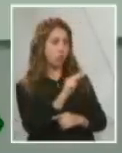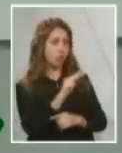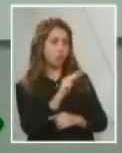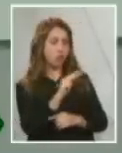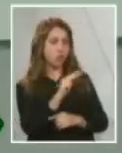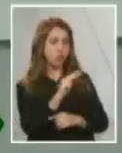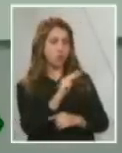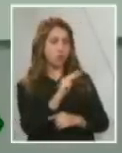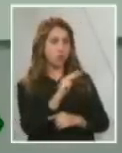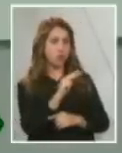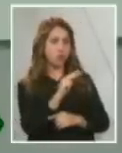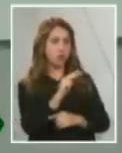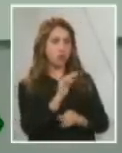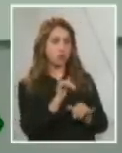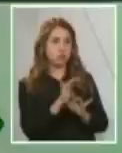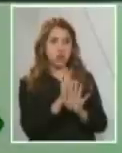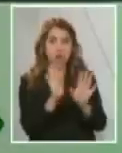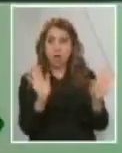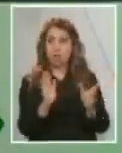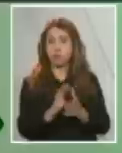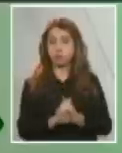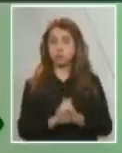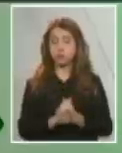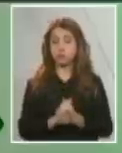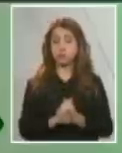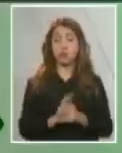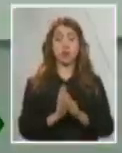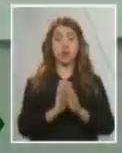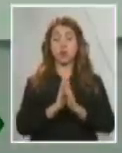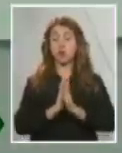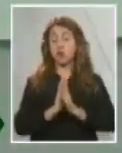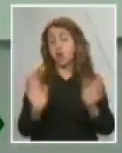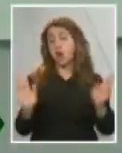ya. Y una disculpa.